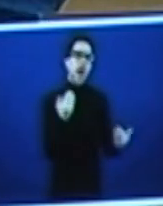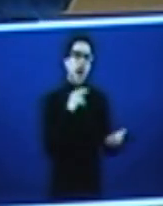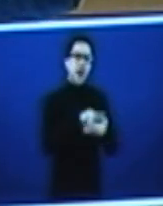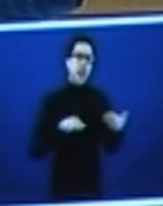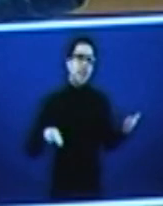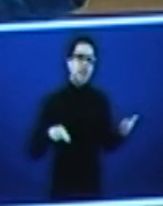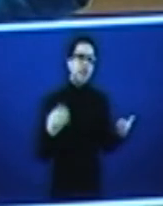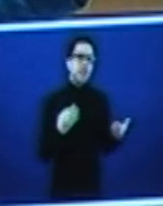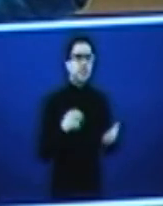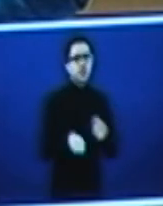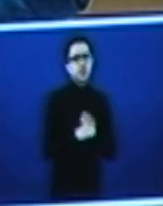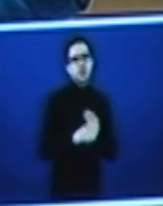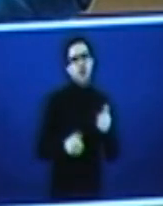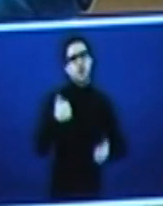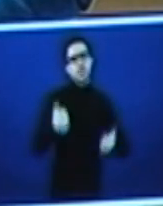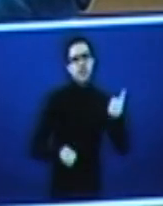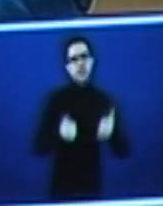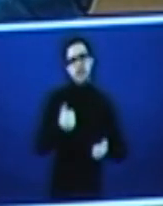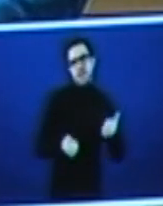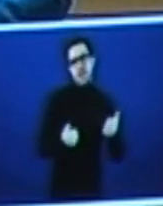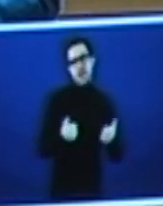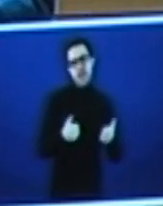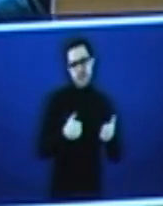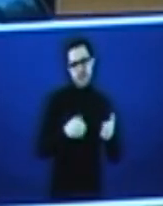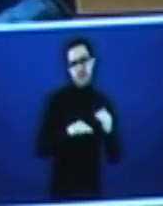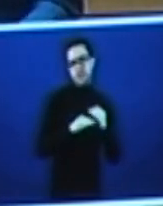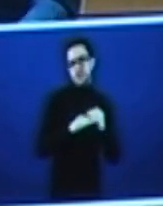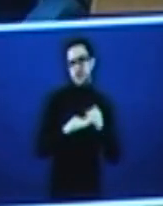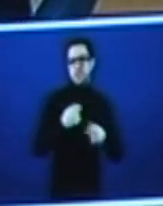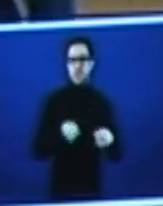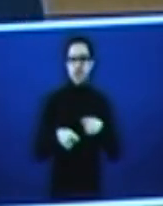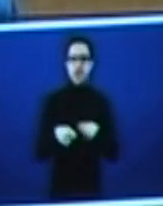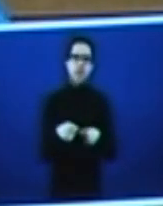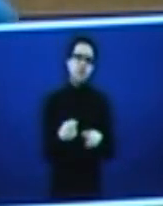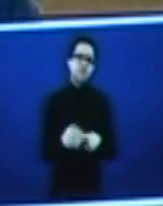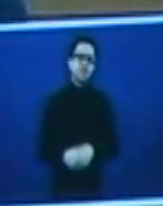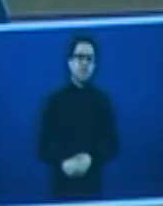No sector eólico, con BNG, Galicia competía nos xulgados. Moitas gracias, señoría.